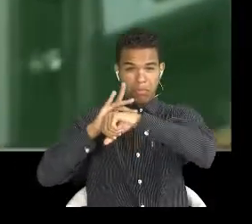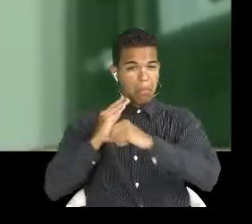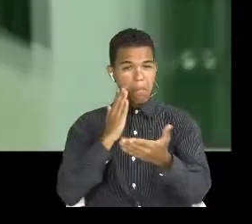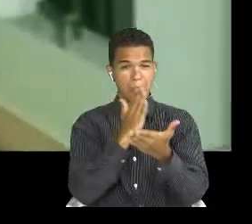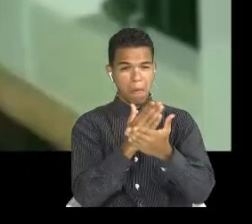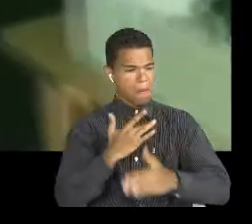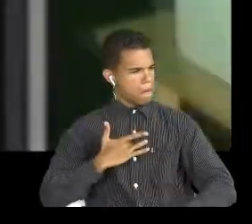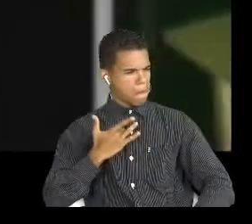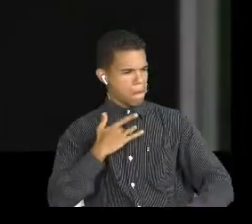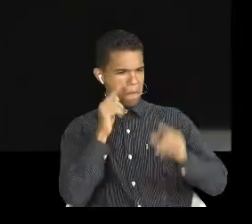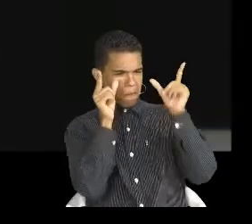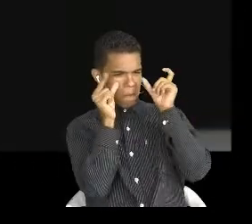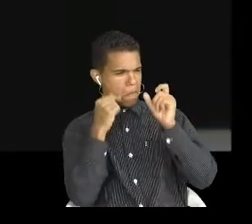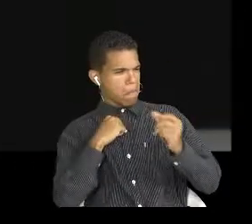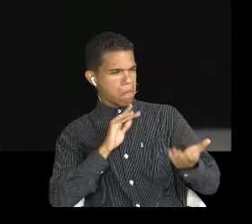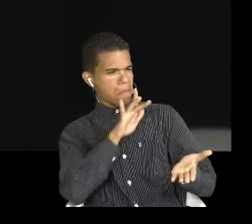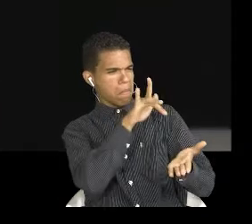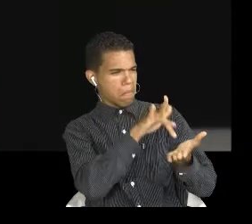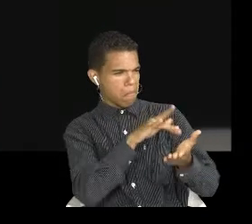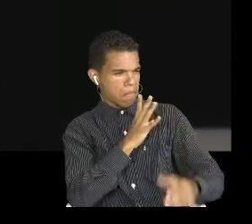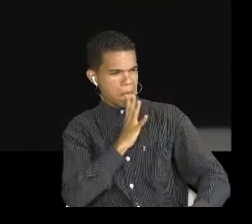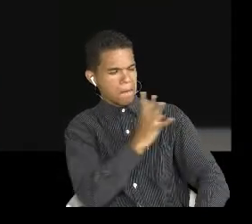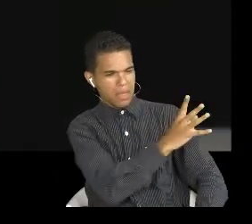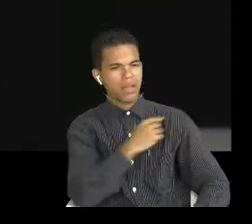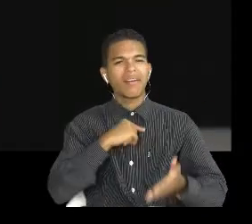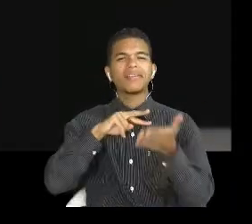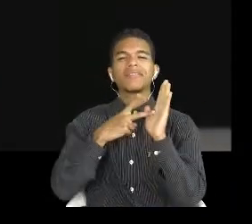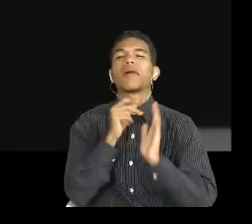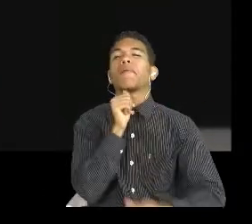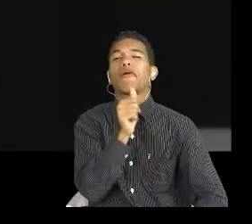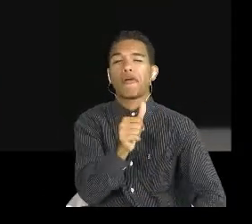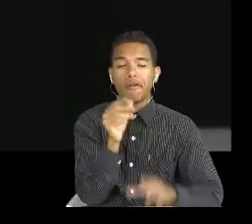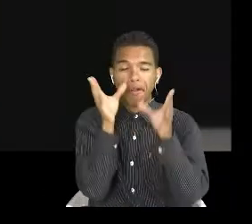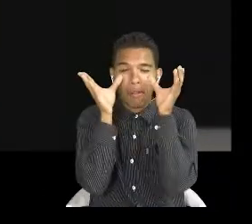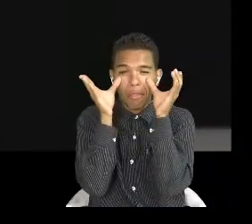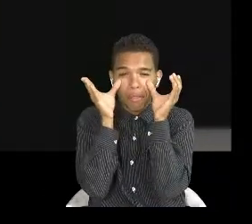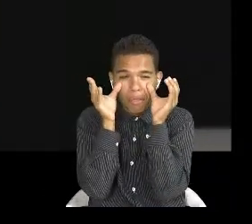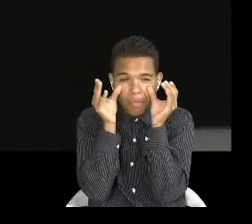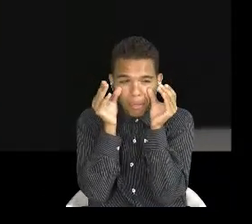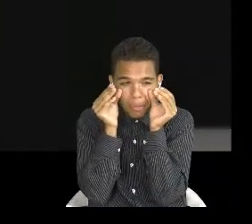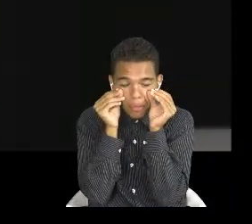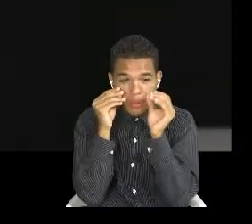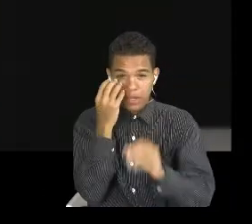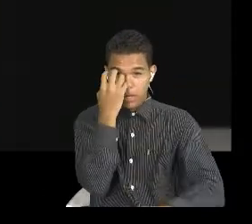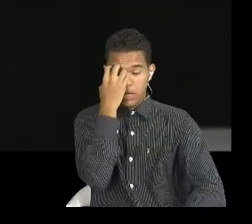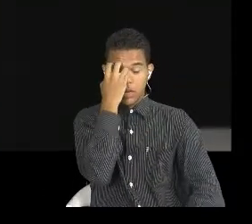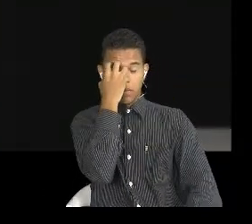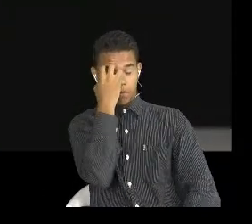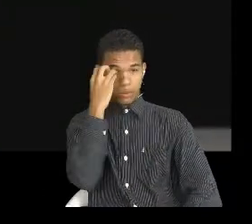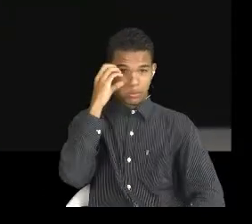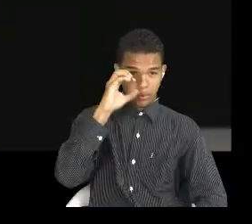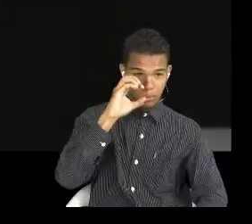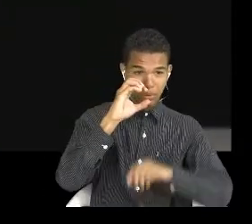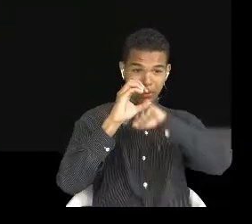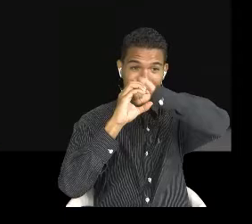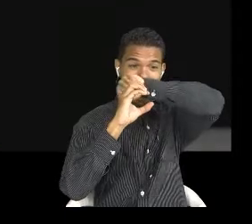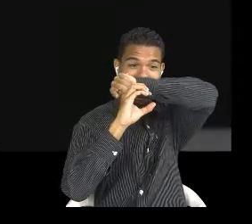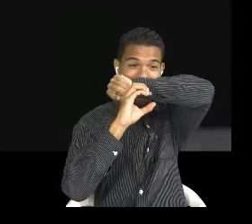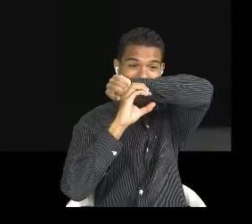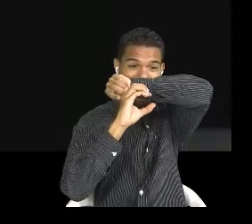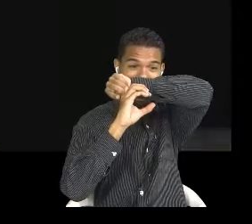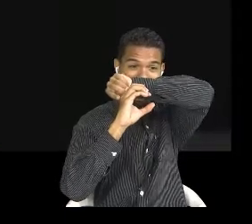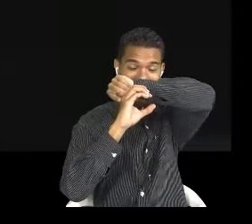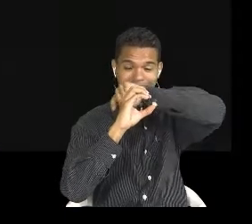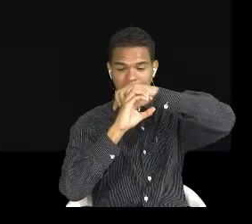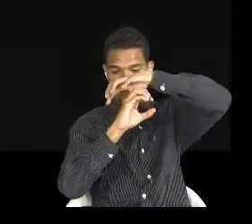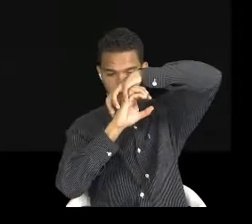El nervio óptico situado en la parte posterior del ojo es el responsable de llevar las imágenes hasta el cerebro. Un nervio óptico